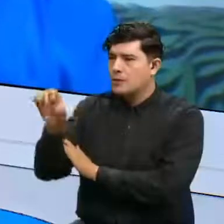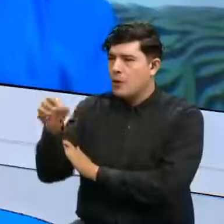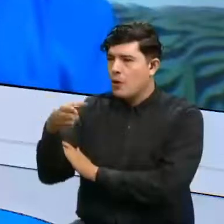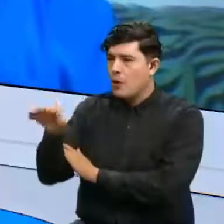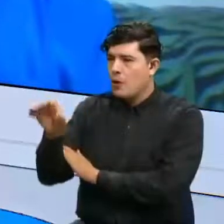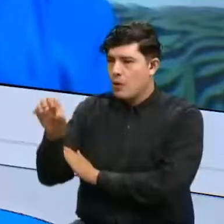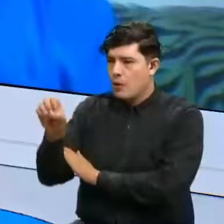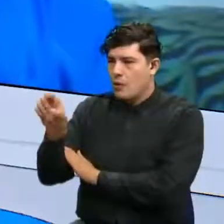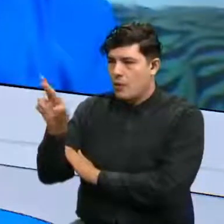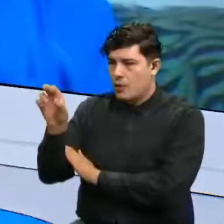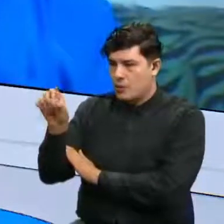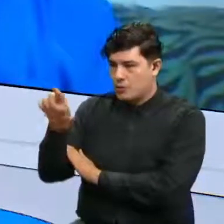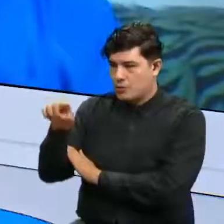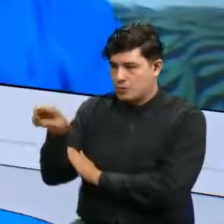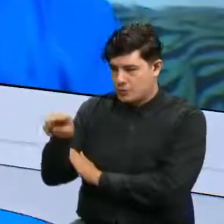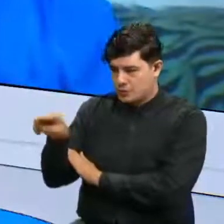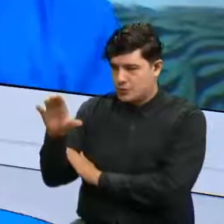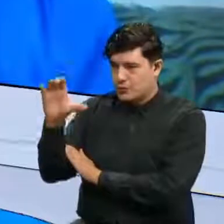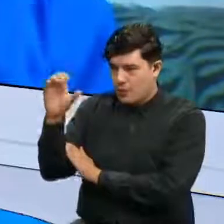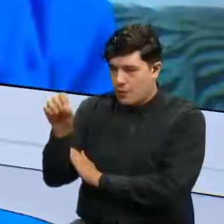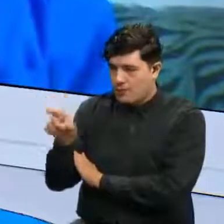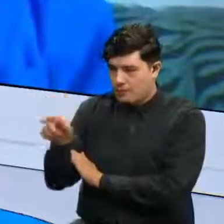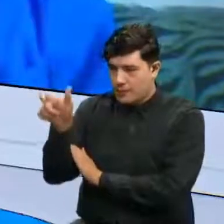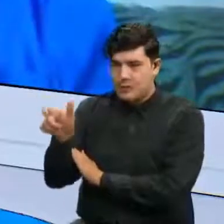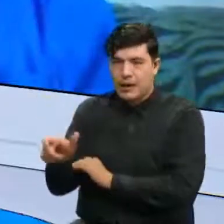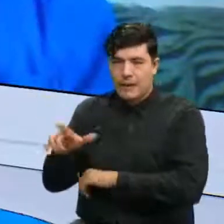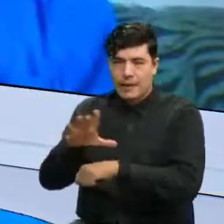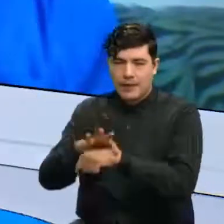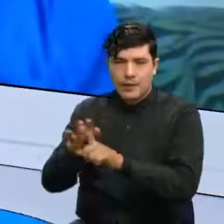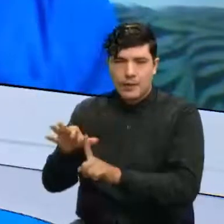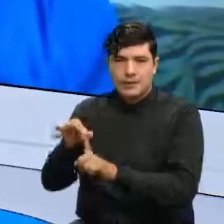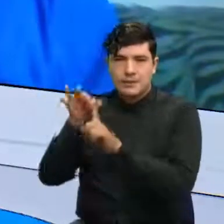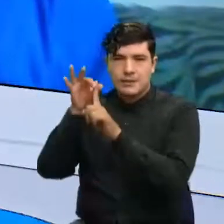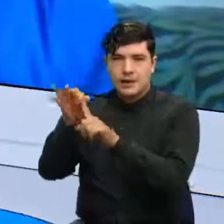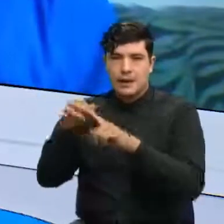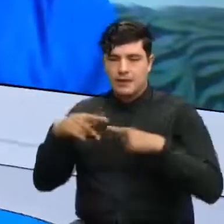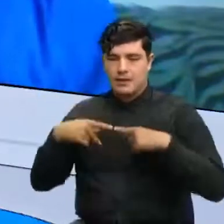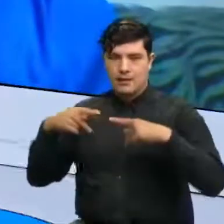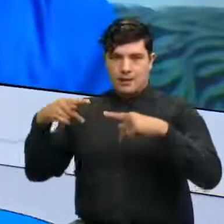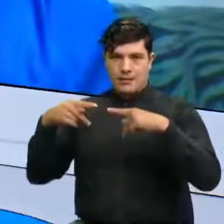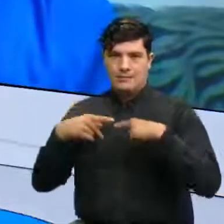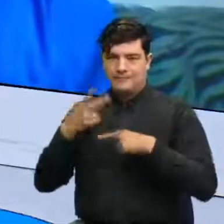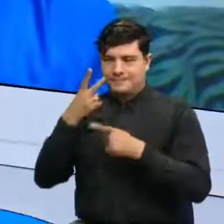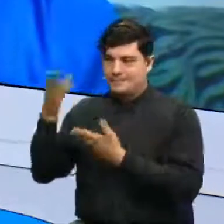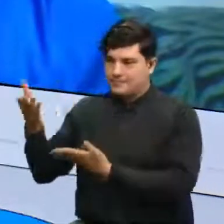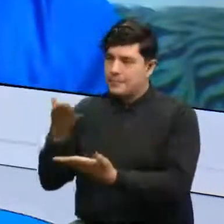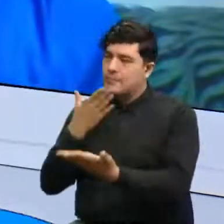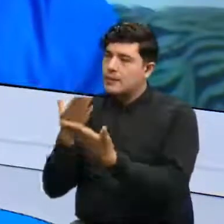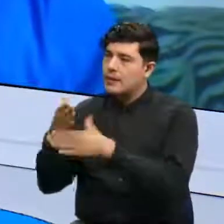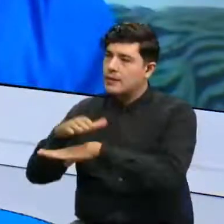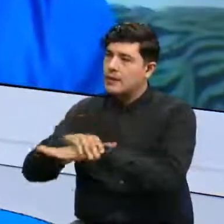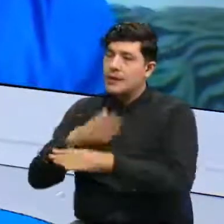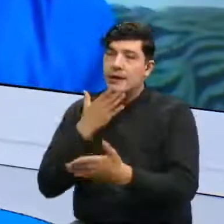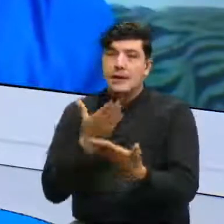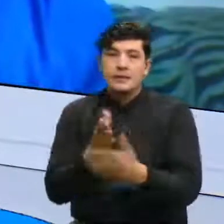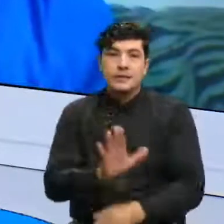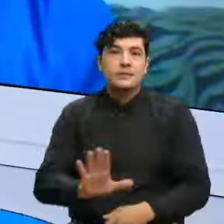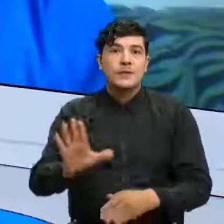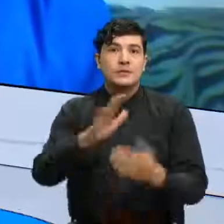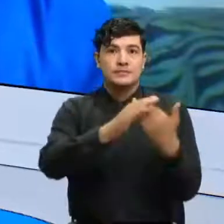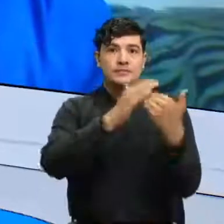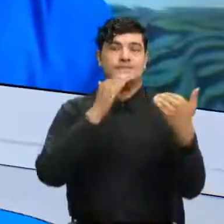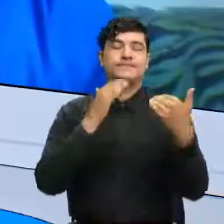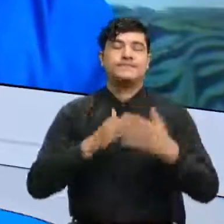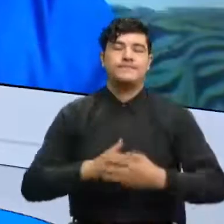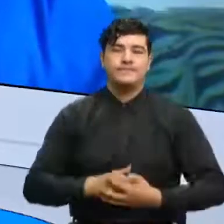estar a esta hora con nosotros. Sergio, gracias a todos ustedes y un saludo a todos los televidentes. Muchas gracias por la invitación. Doctor Mauricio, en medio de